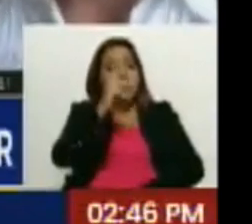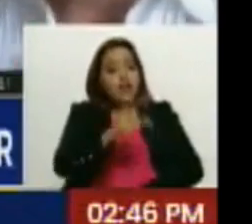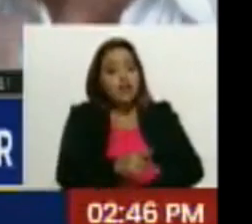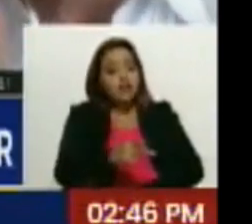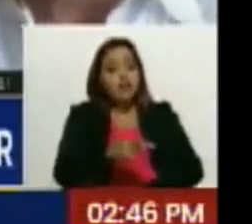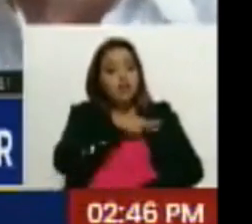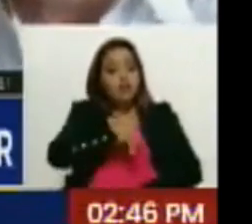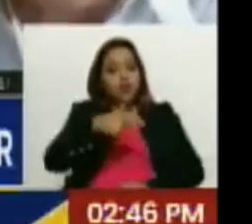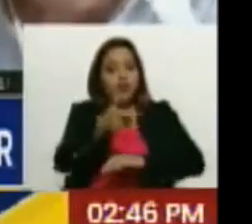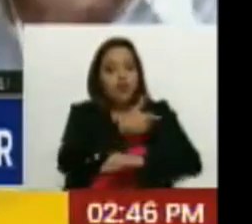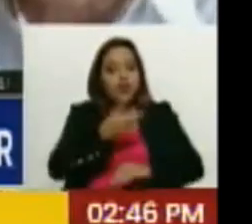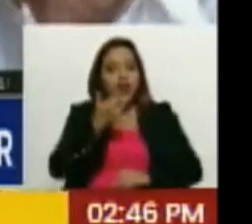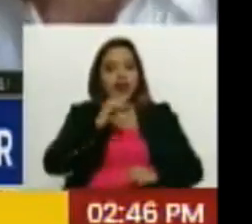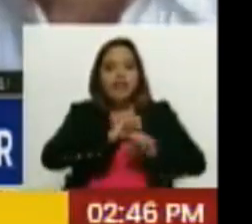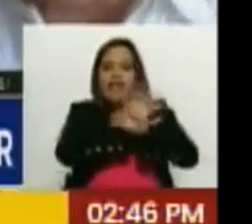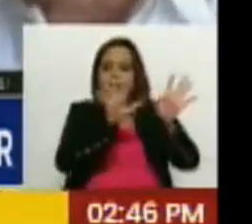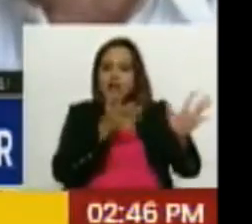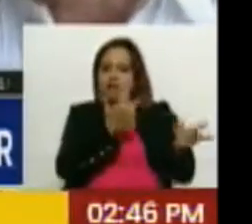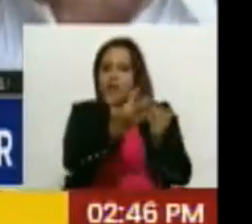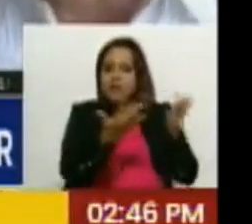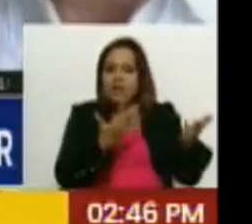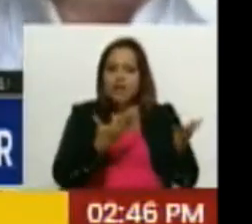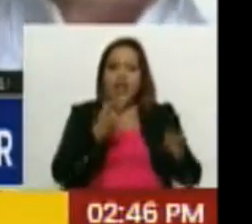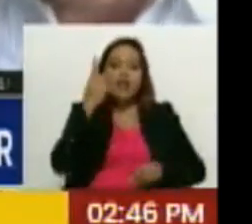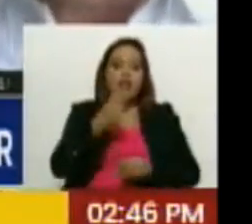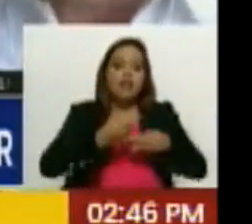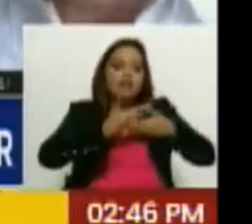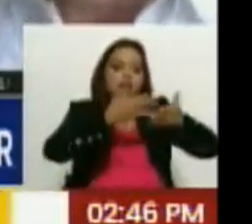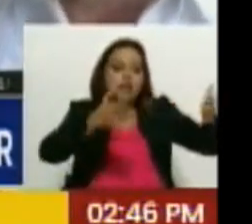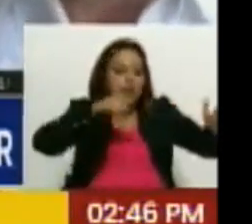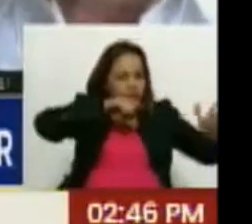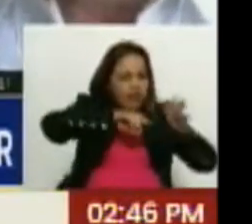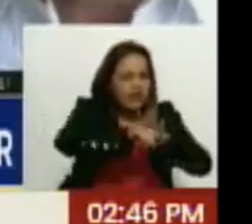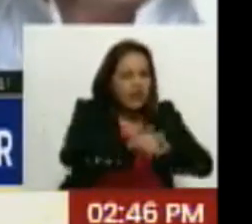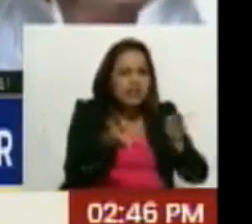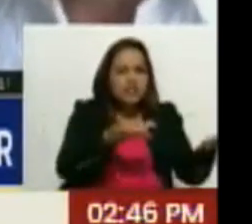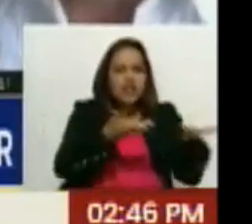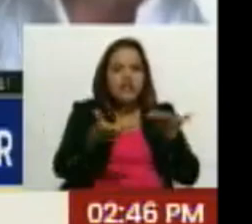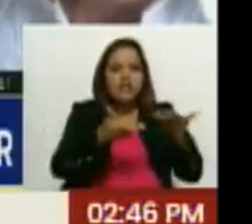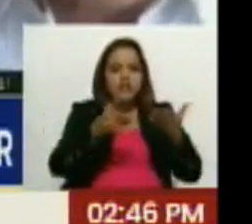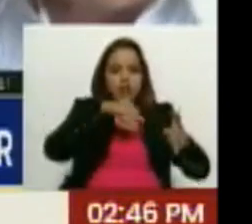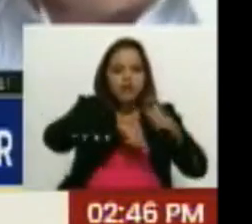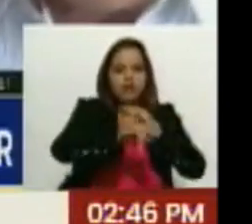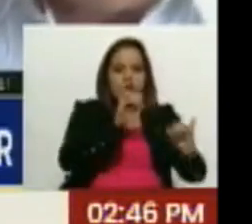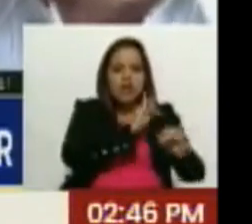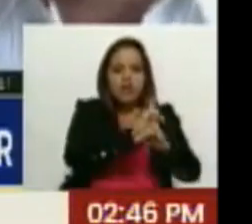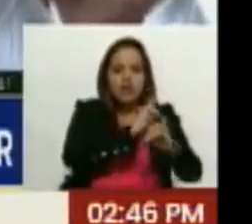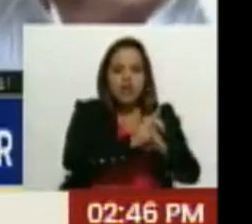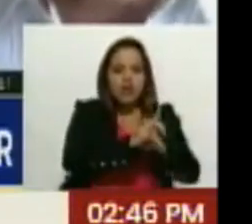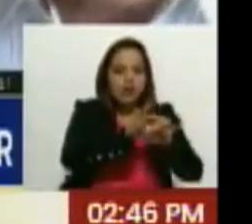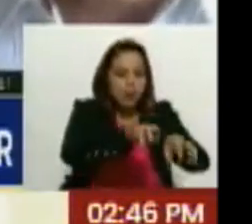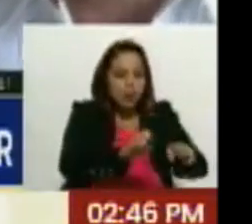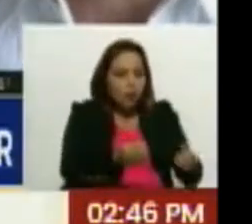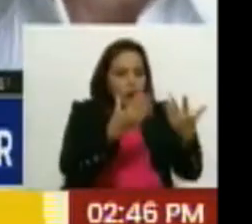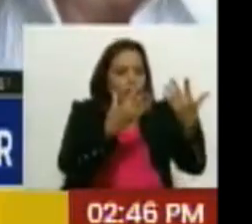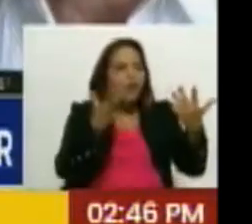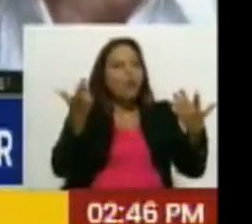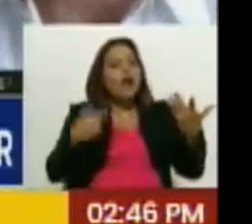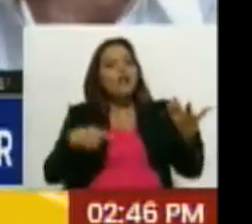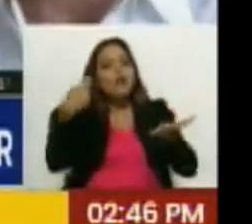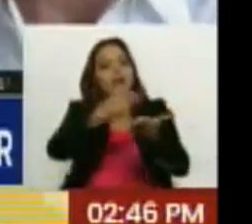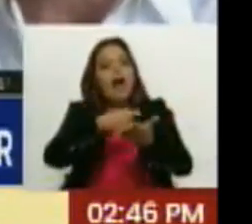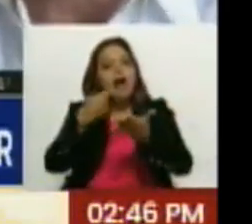nuestro gobierno, es absolutamente transparente. Tú puedes meterte al Servicio de Renta Interna y saber cuánto paga de impuestos cada quien.